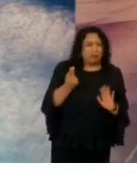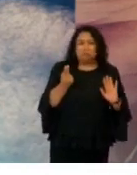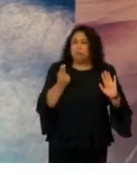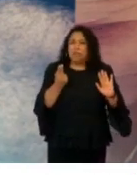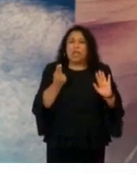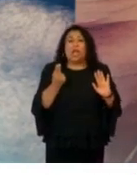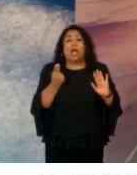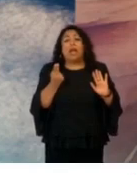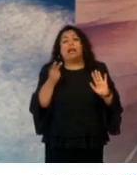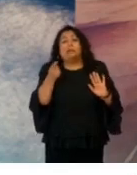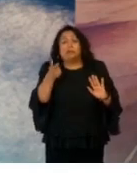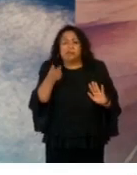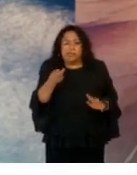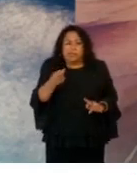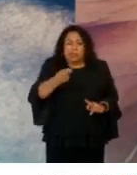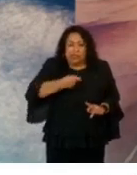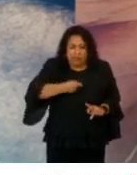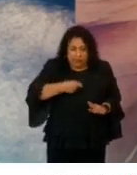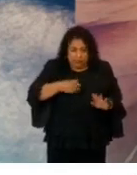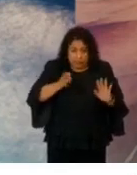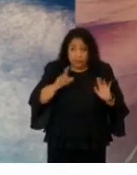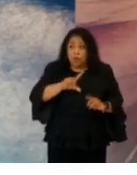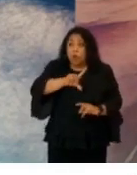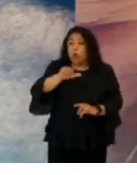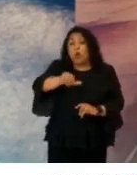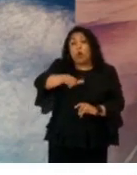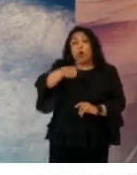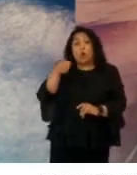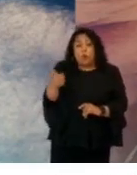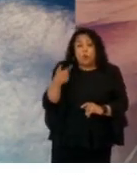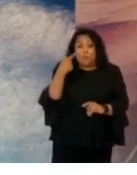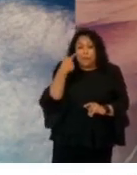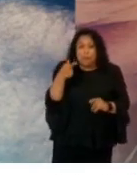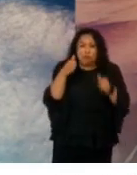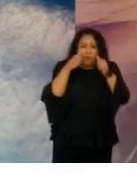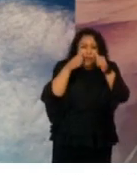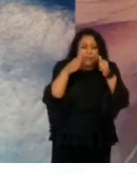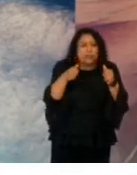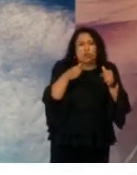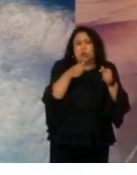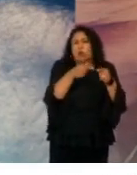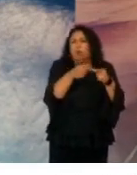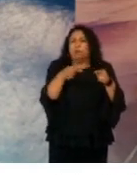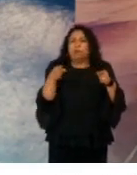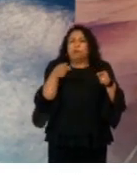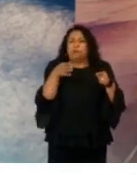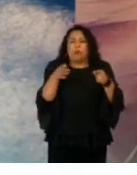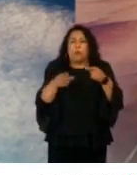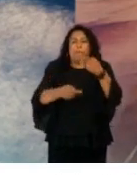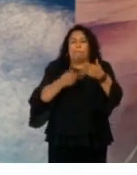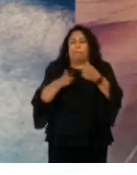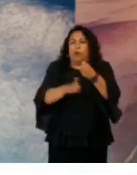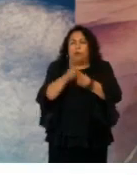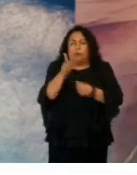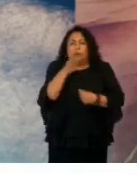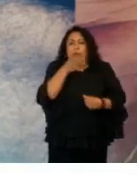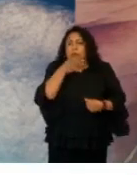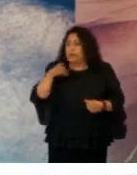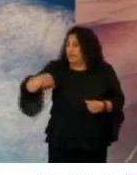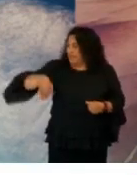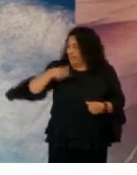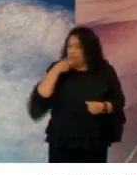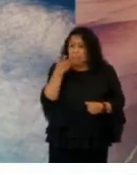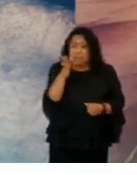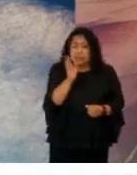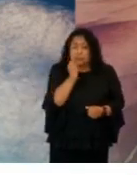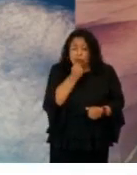de casi identidades. Y luego tenemos ciclos de atención mediática pues muy breves. Decías tú de 10 segundos, me parece que lo dijiste